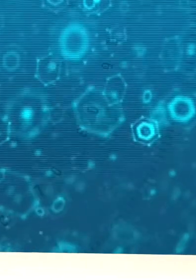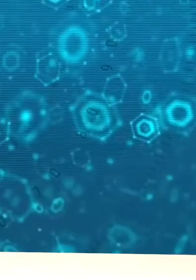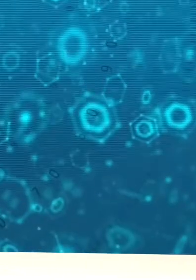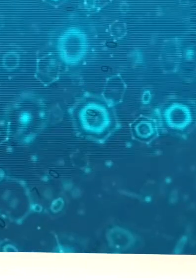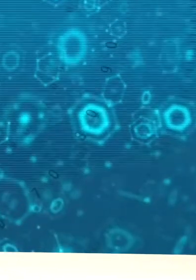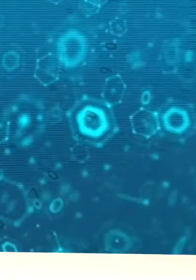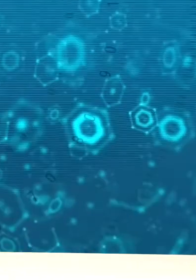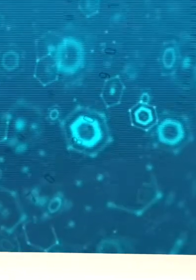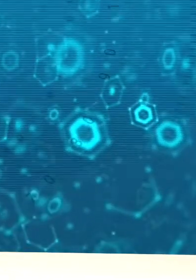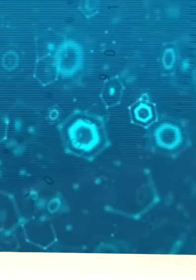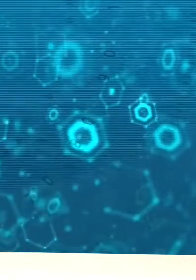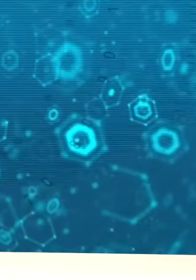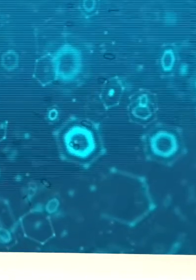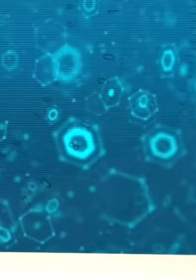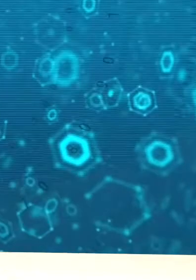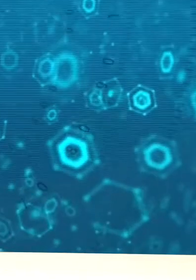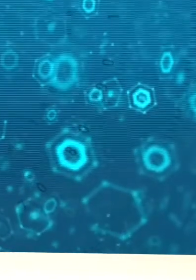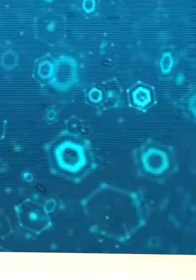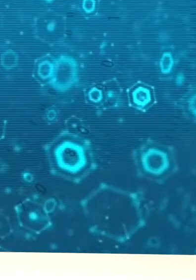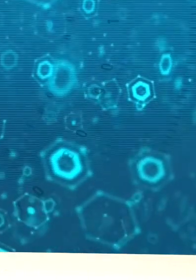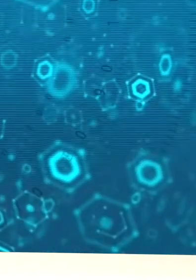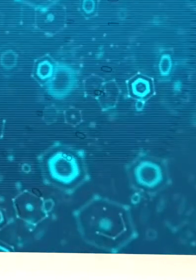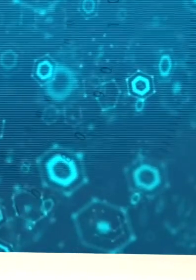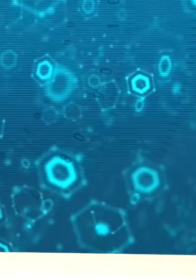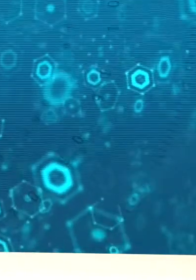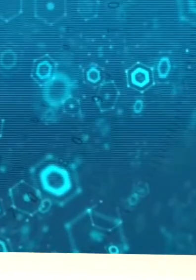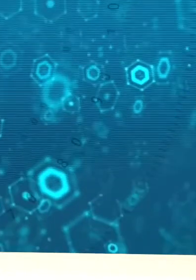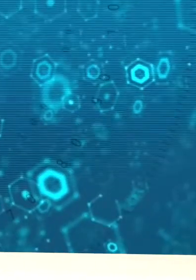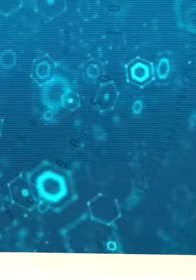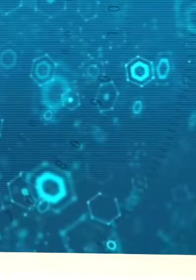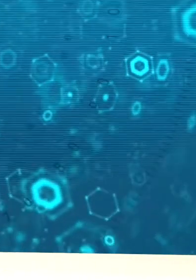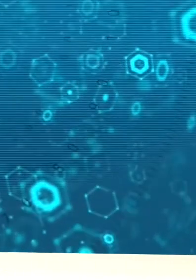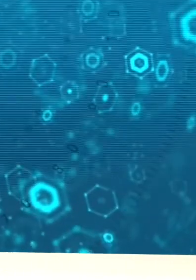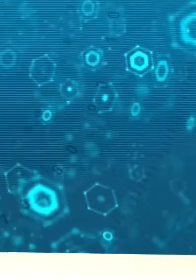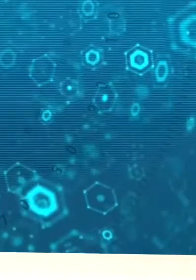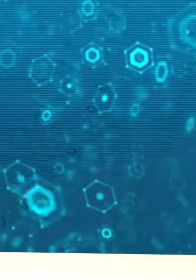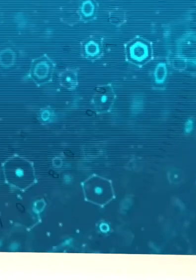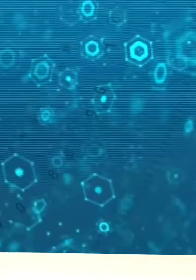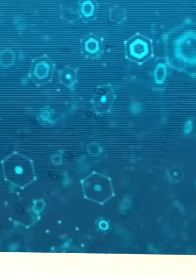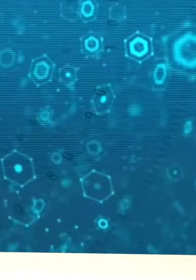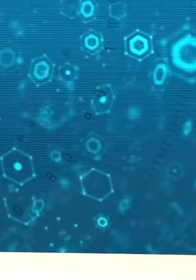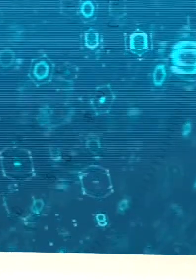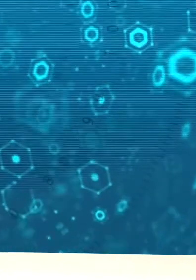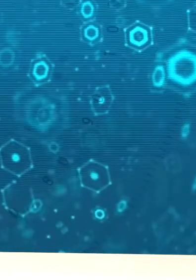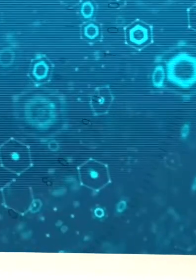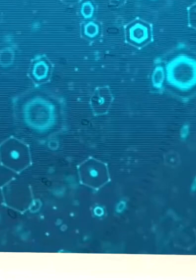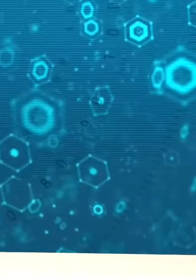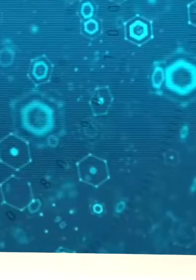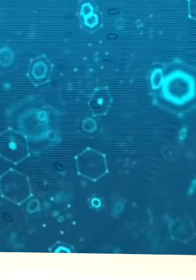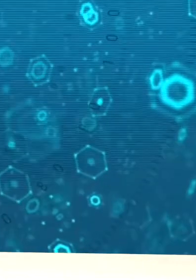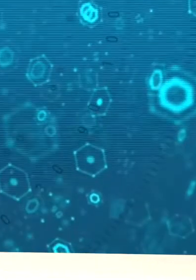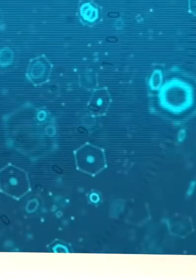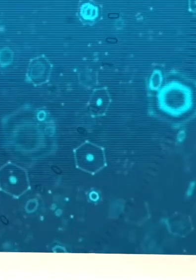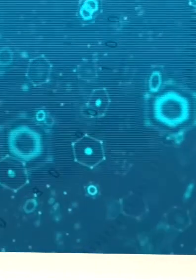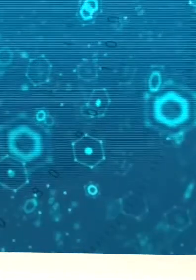y Pesca en este presente. Y esto remite desde Coninagro, que es lo que representa la entidad, al trabajo de las cooperativas.